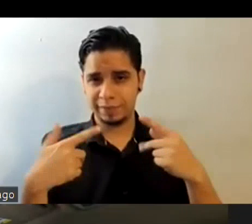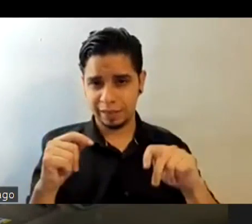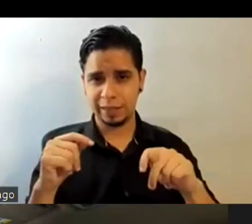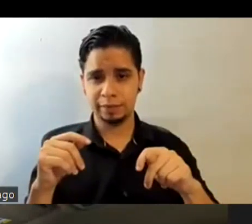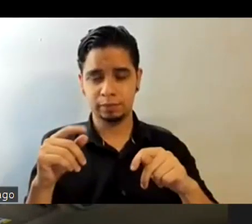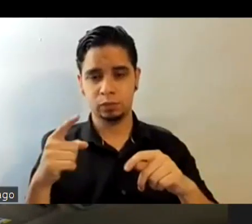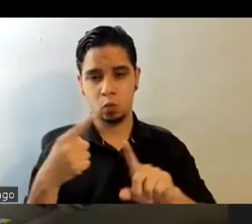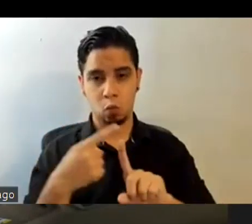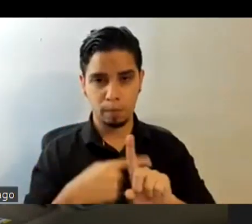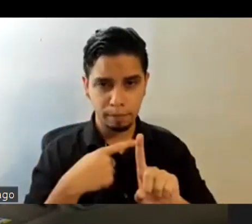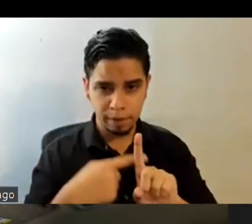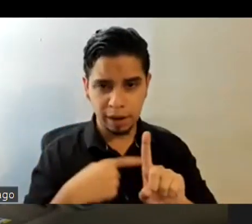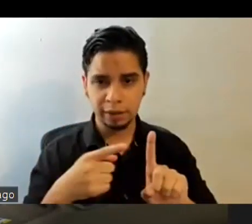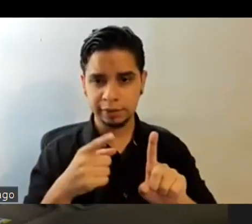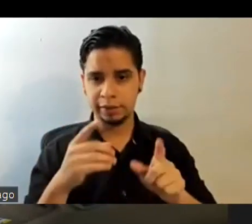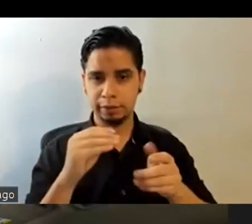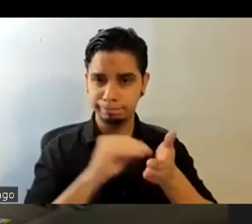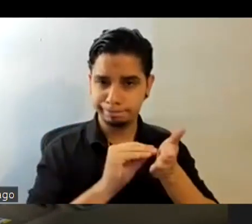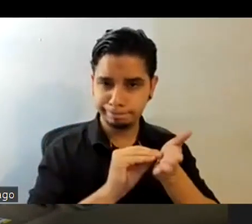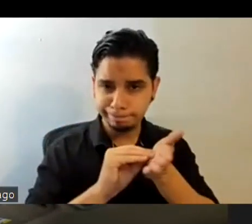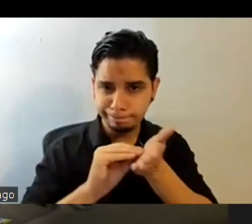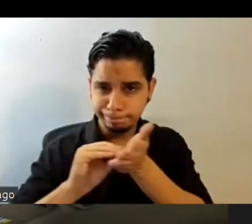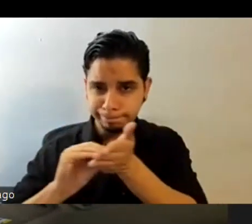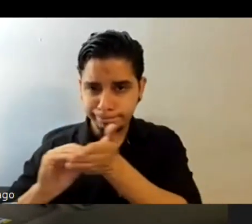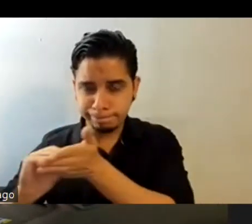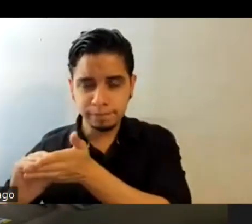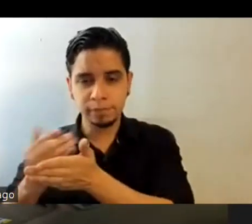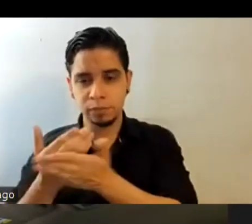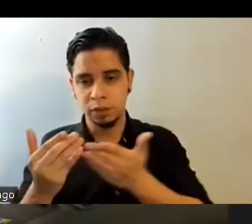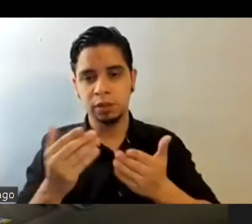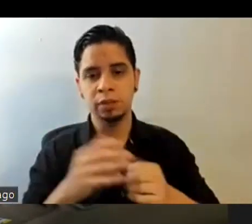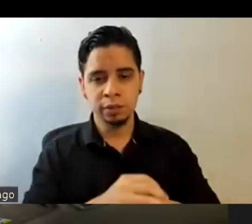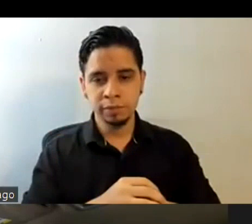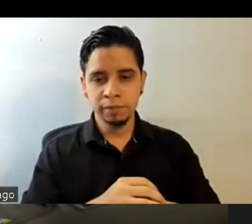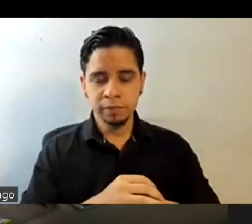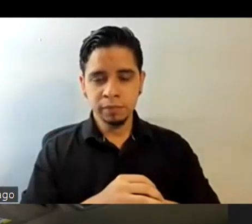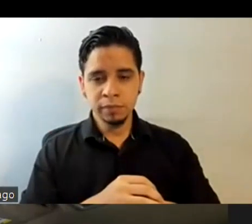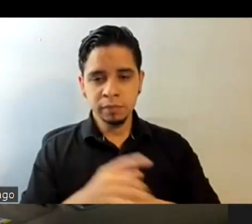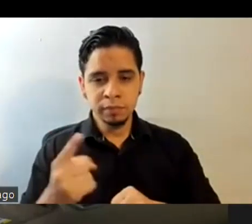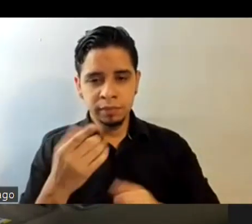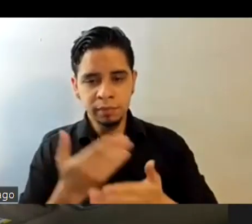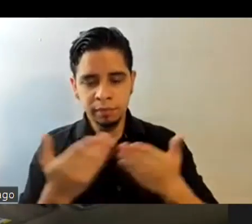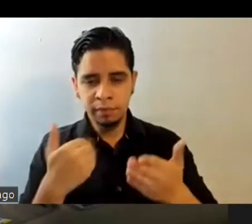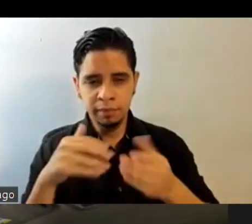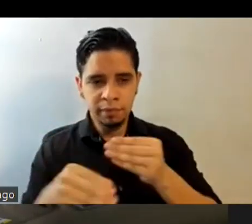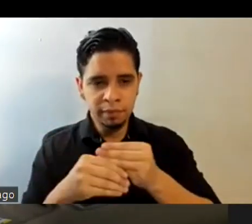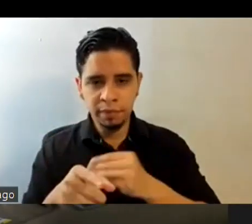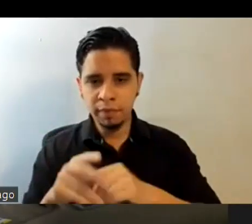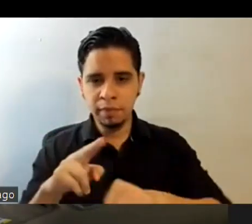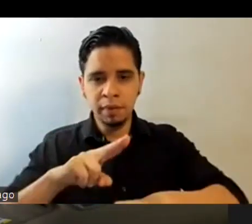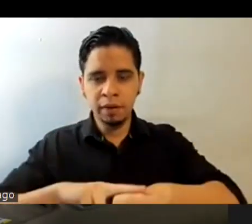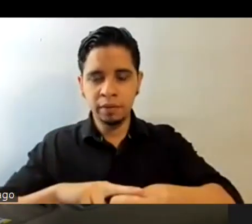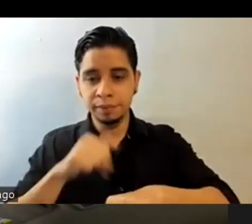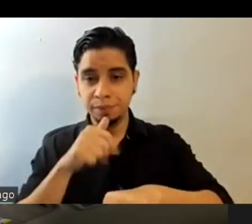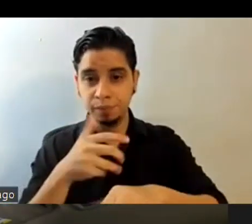un mes de esas memorias ahí y de un análisis. Una de las cosas que yo ponía era que la naturaleza no se